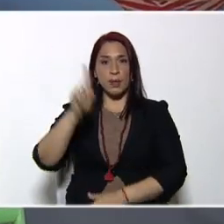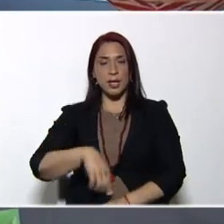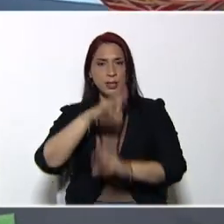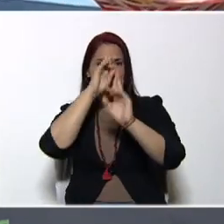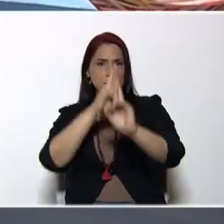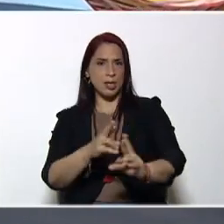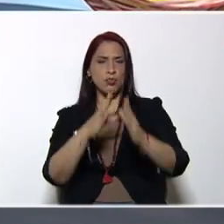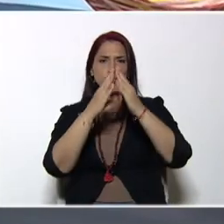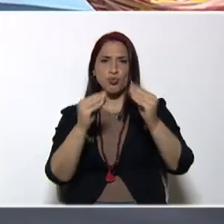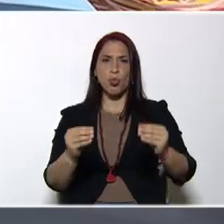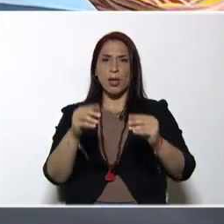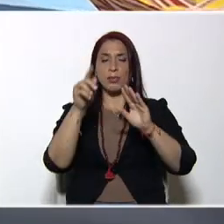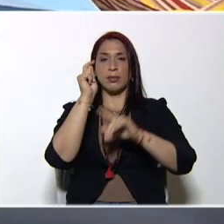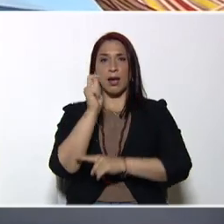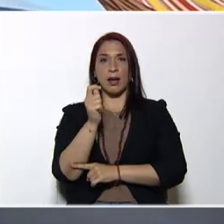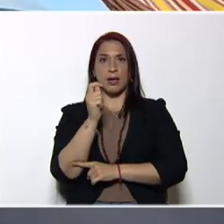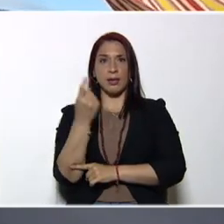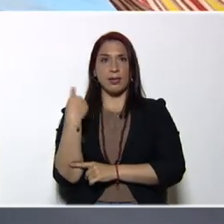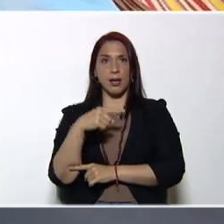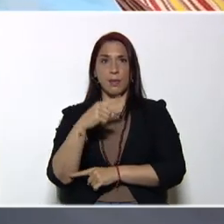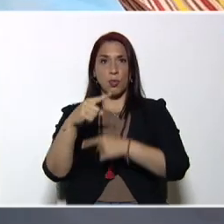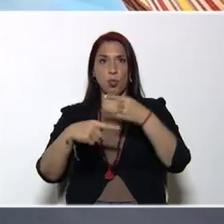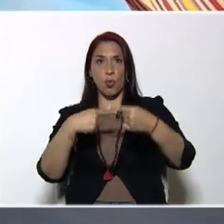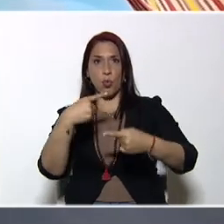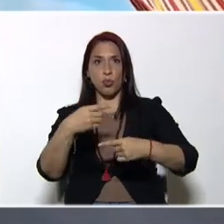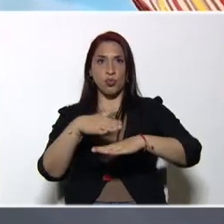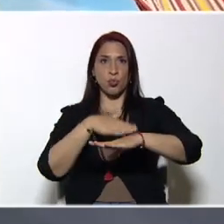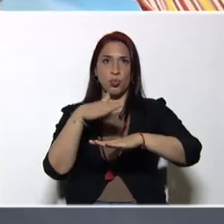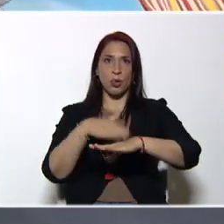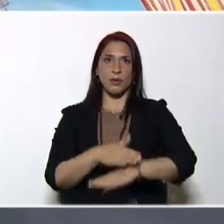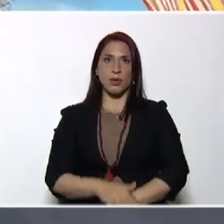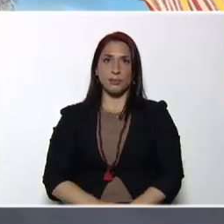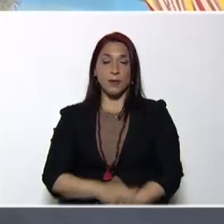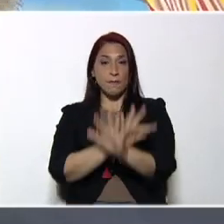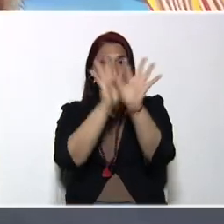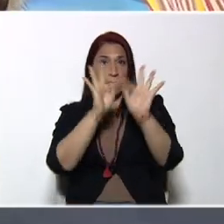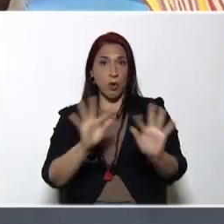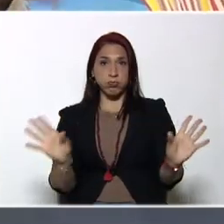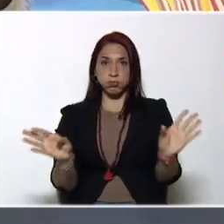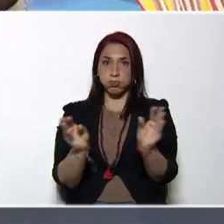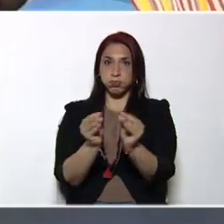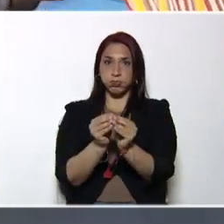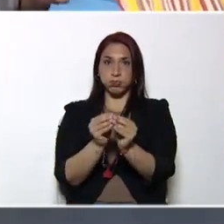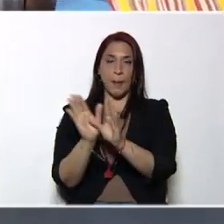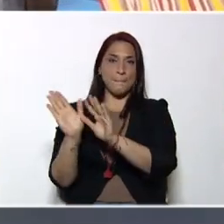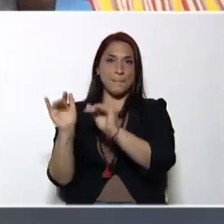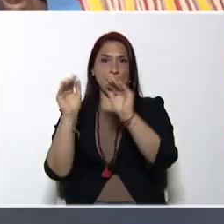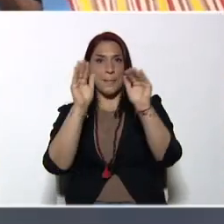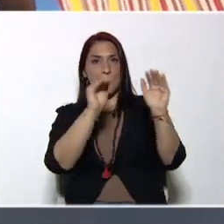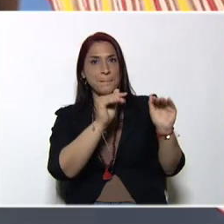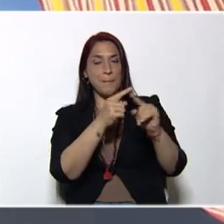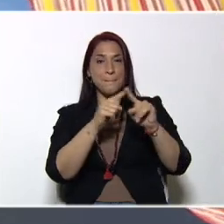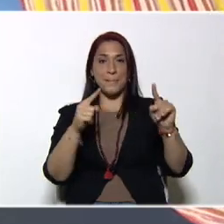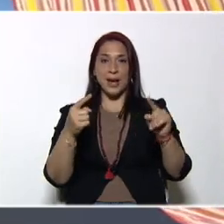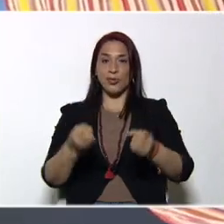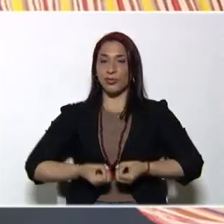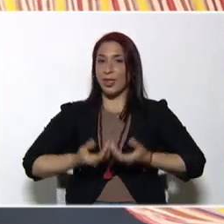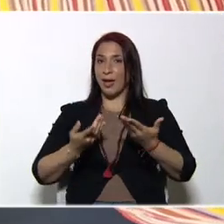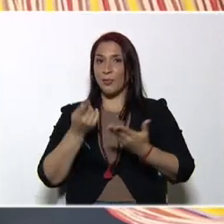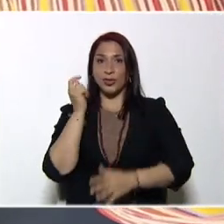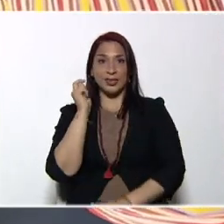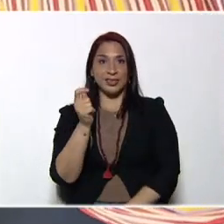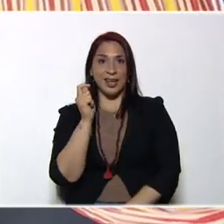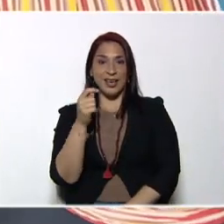con todas las tareas que tenemos para el próximo jueves. De esa manera, nosotros nos despedimos, pero te damos una